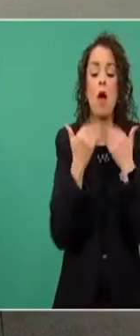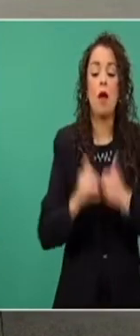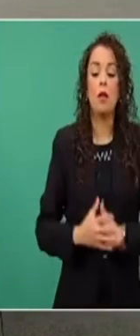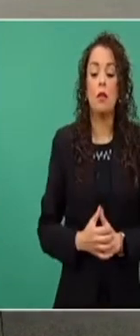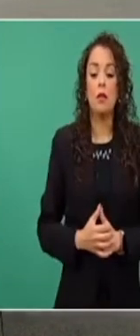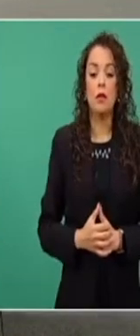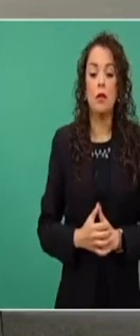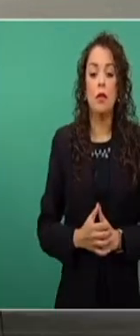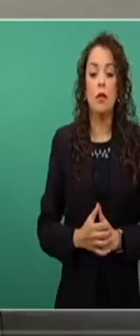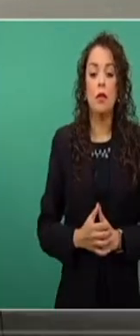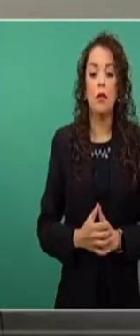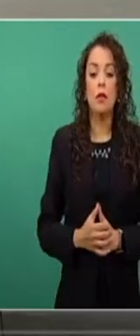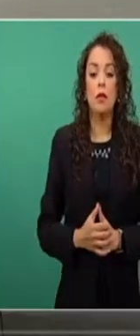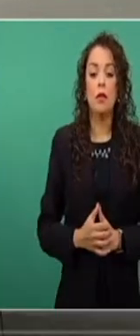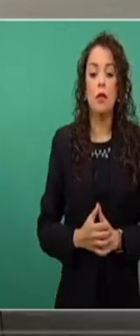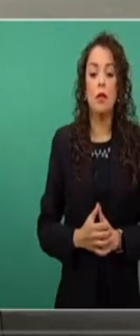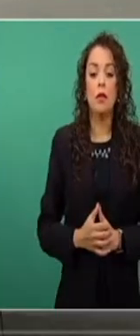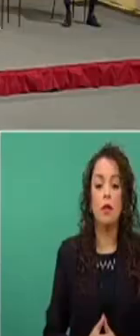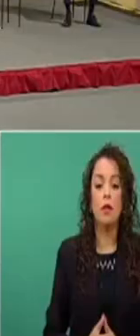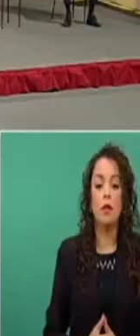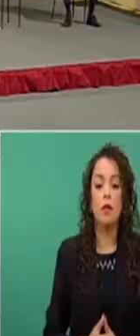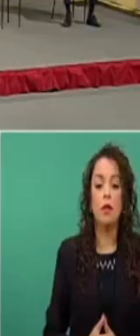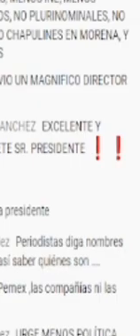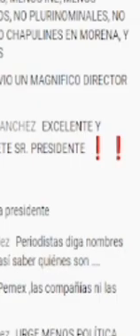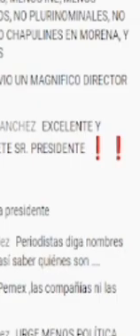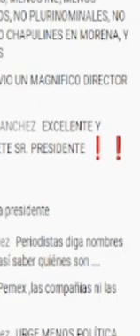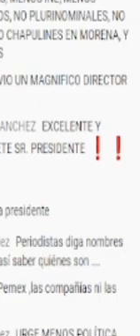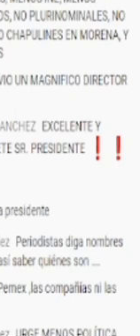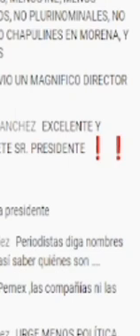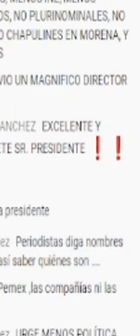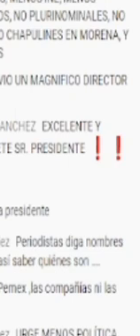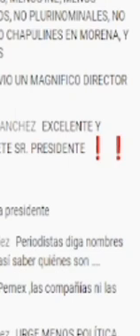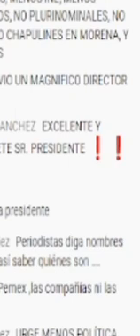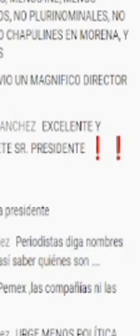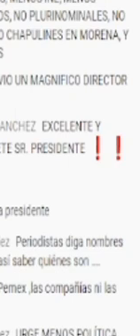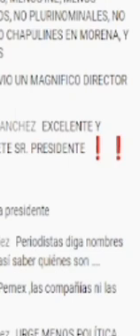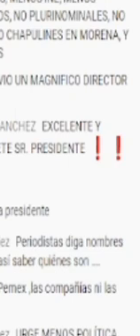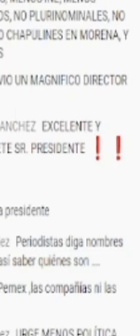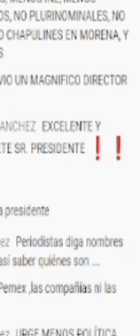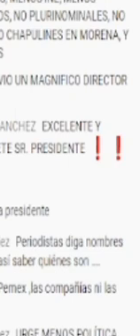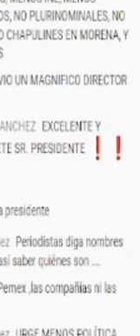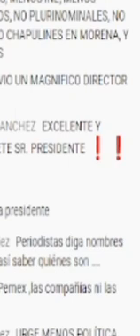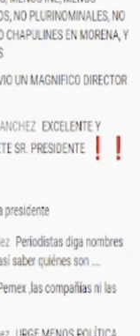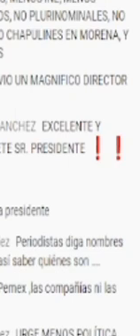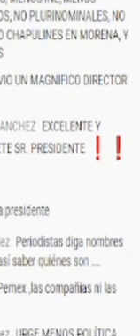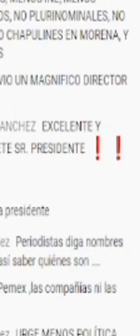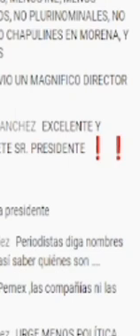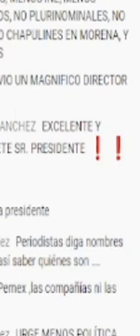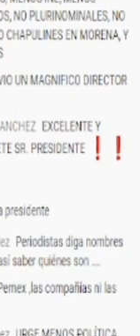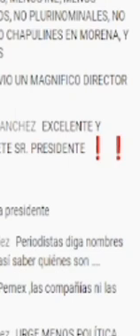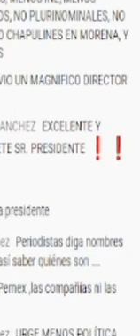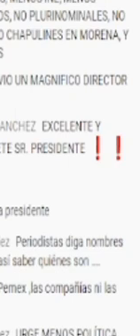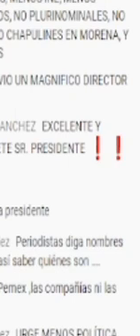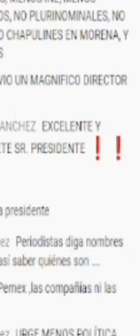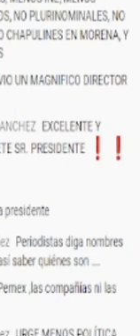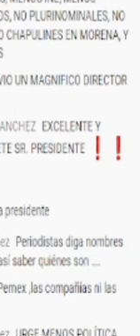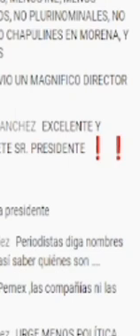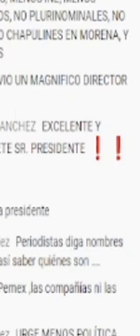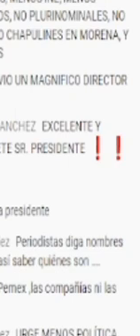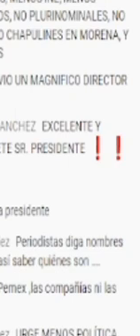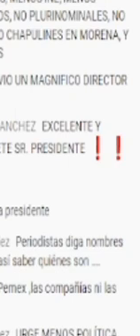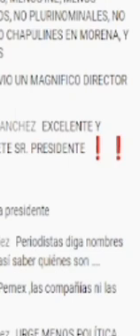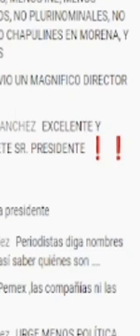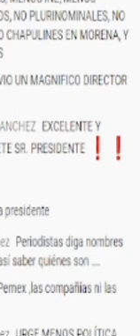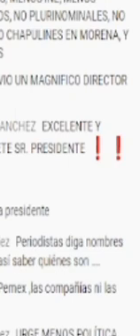Presidente, y en otro tema… Bueno, eso es muy importante también rectificarlo, lo decía hace algunos días el presidente